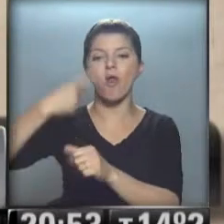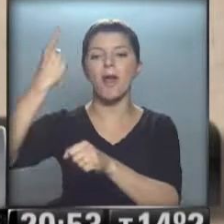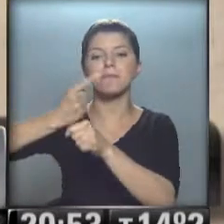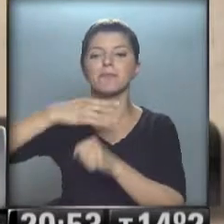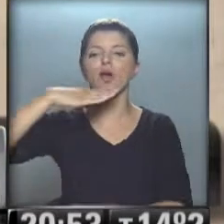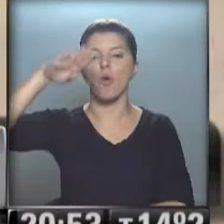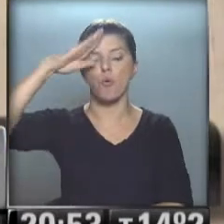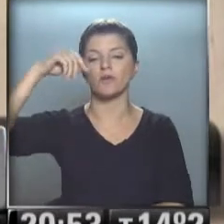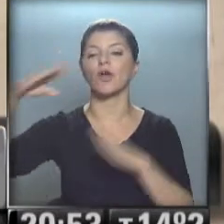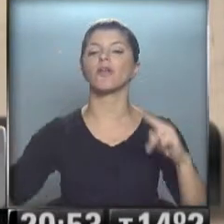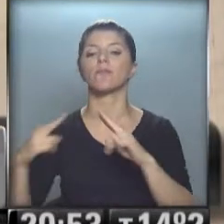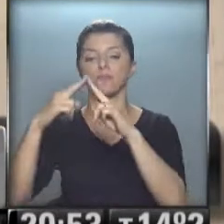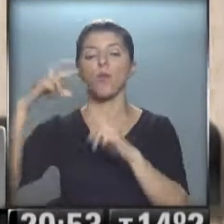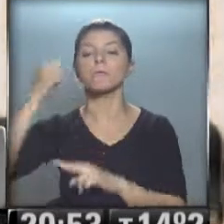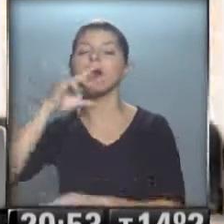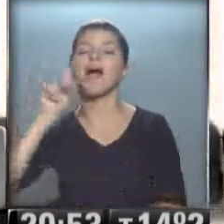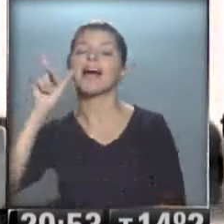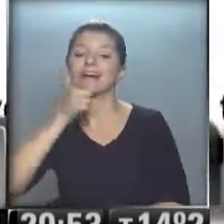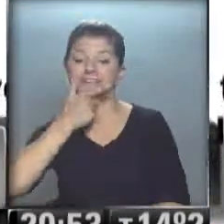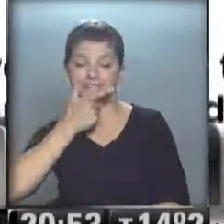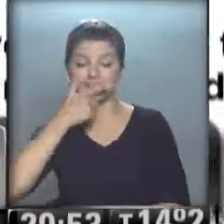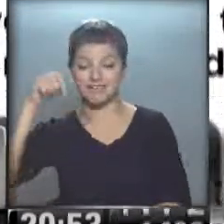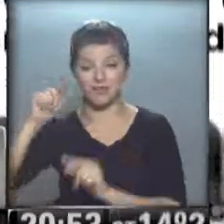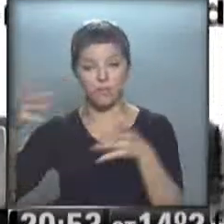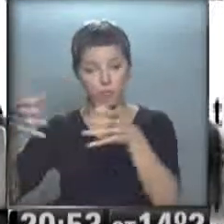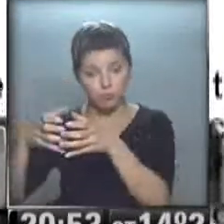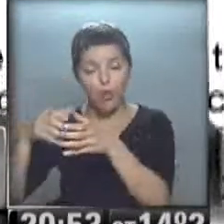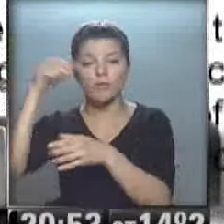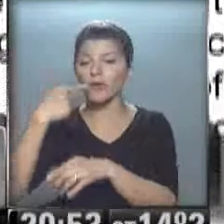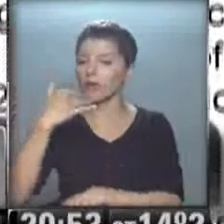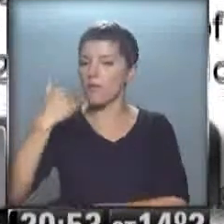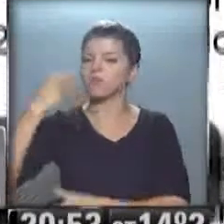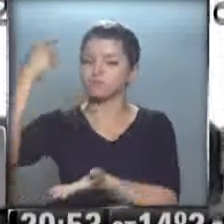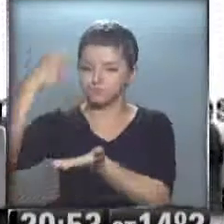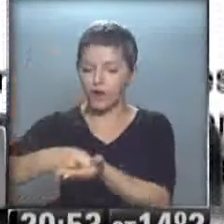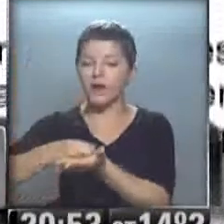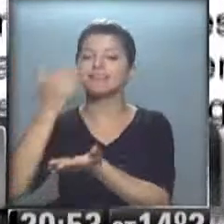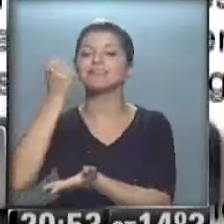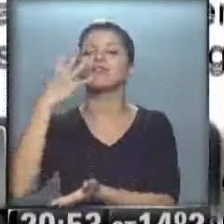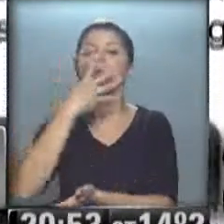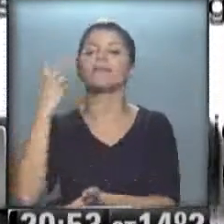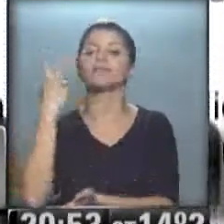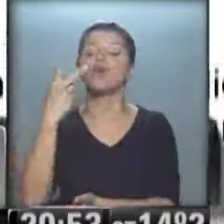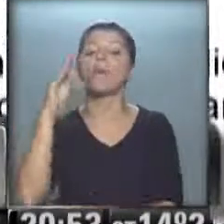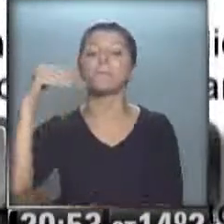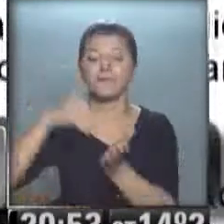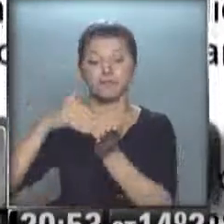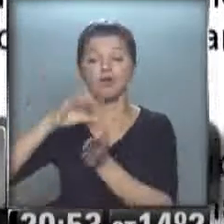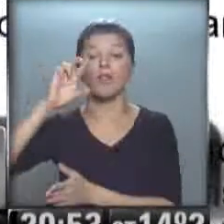con el Club de París. El Ministerio de Economía informó que concretó el pago del equivalente a 642 millones de